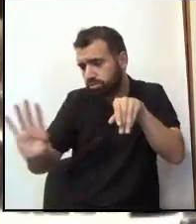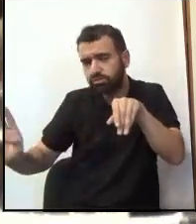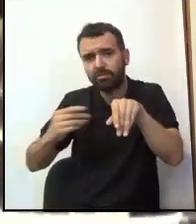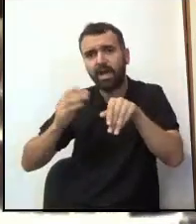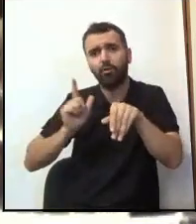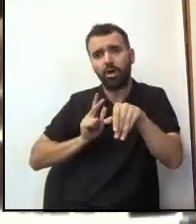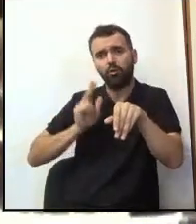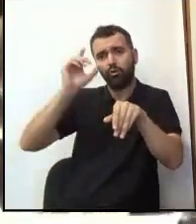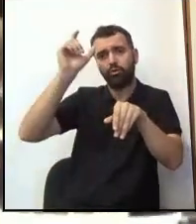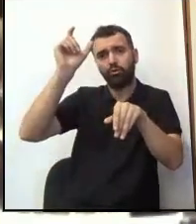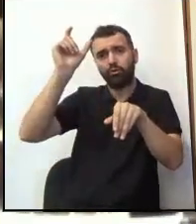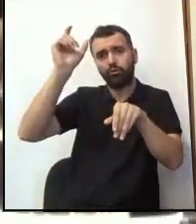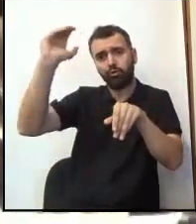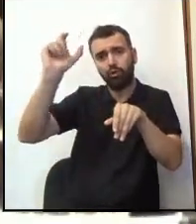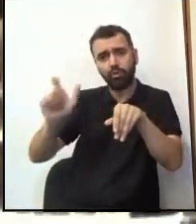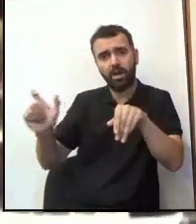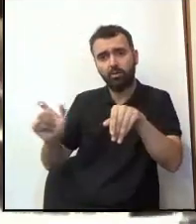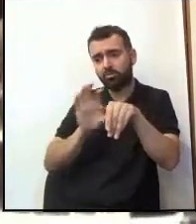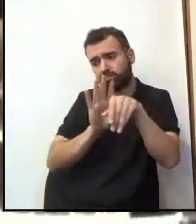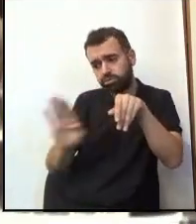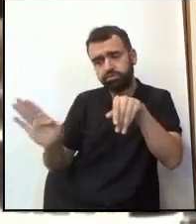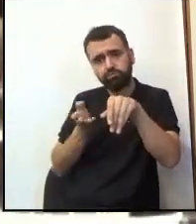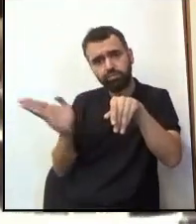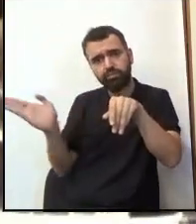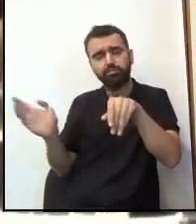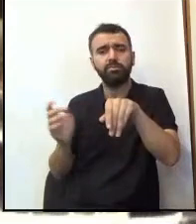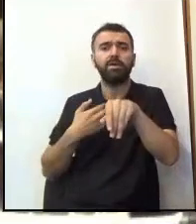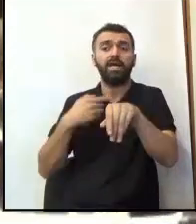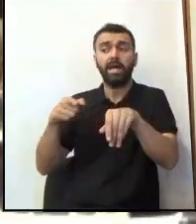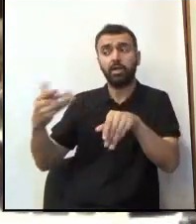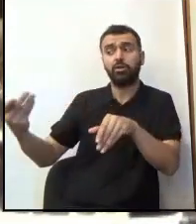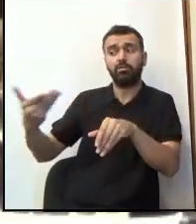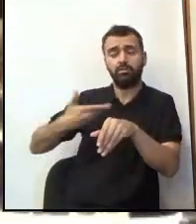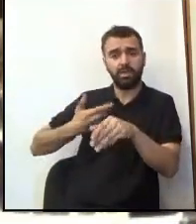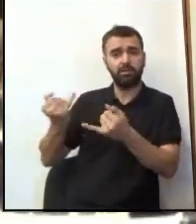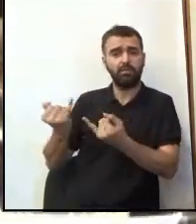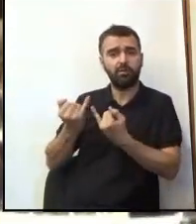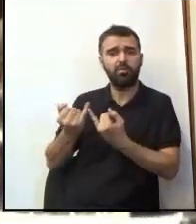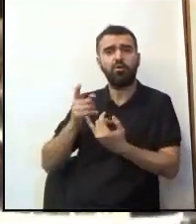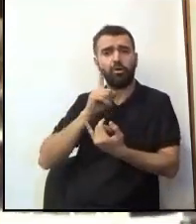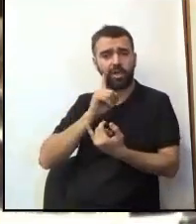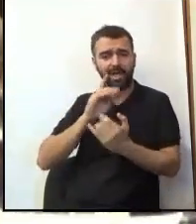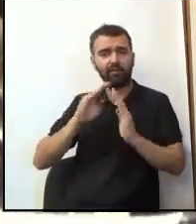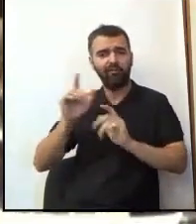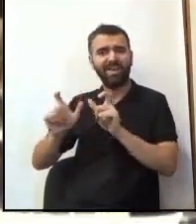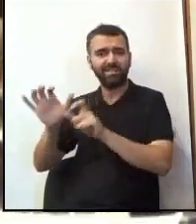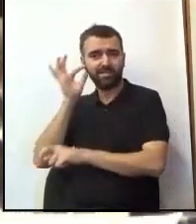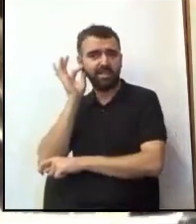mayores del bus. Esto me lo hicieron saber vecinas y cuidadoras